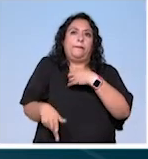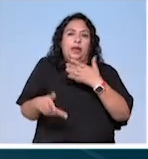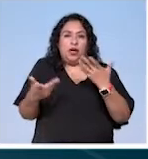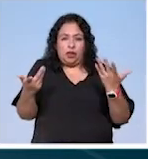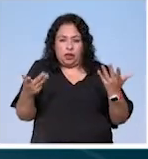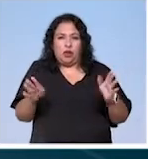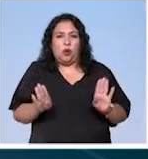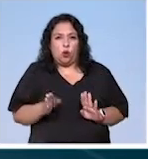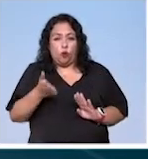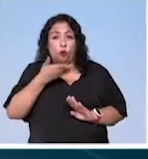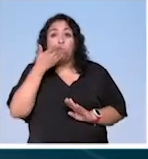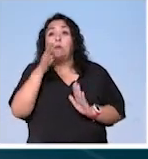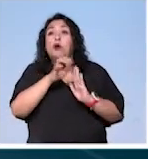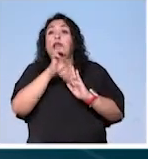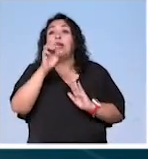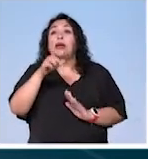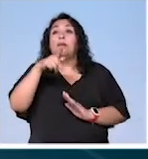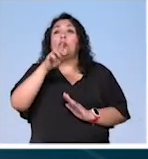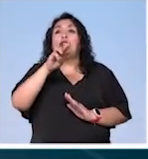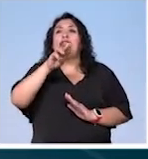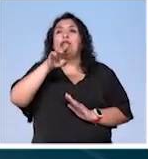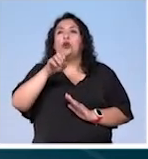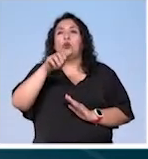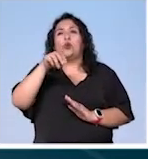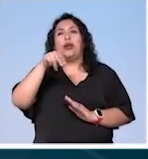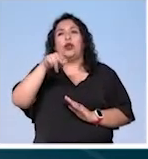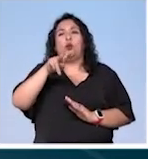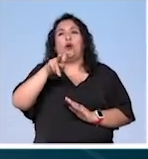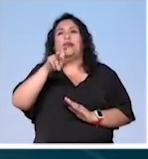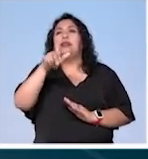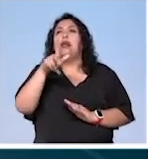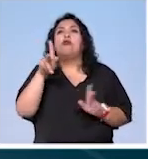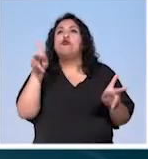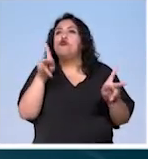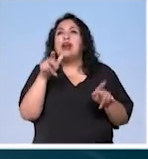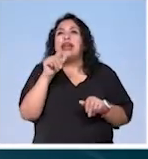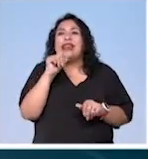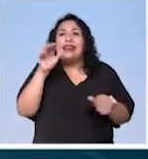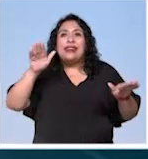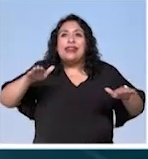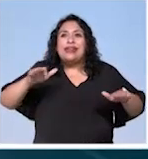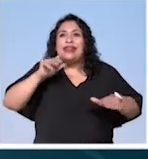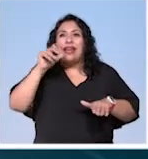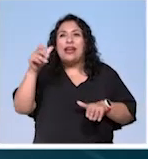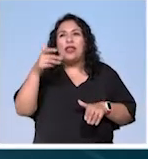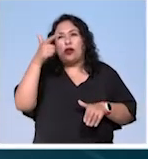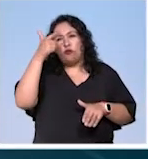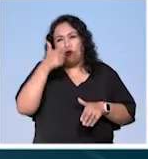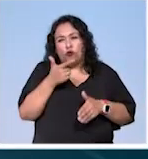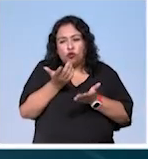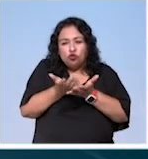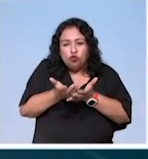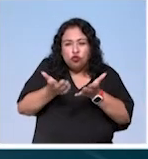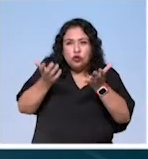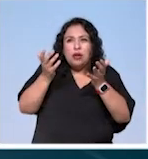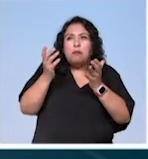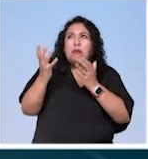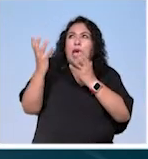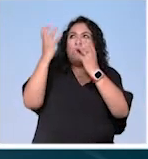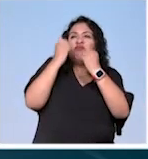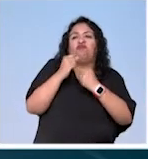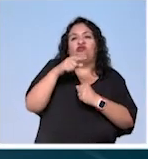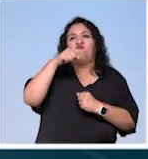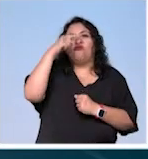El ejemplo es el kiwi de Nueva Zelanda. No vuela y anida en arbustos en la noche, a merced de cualquier